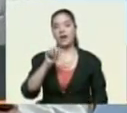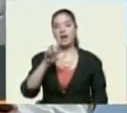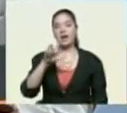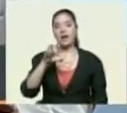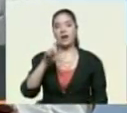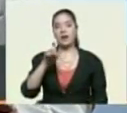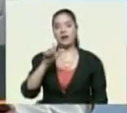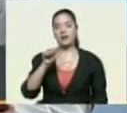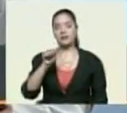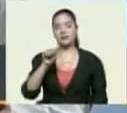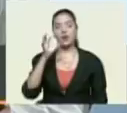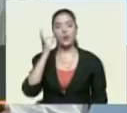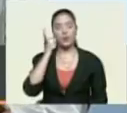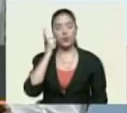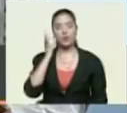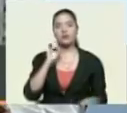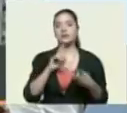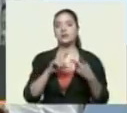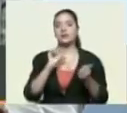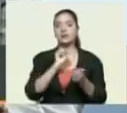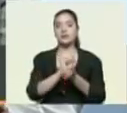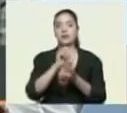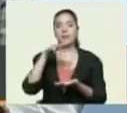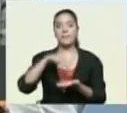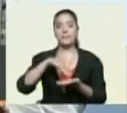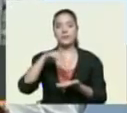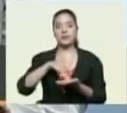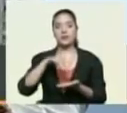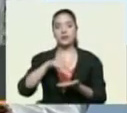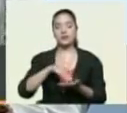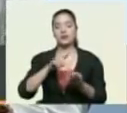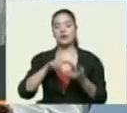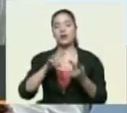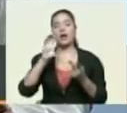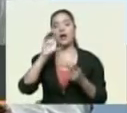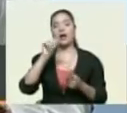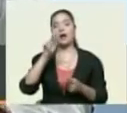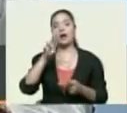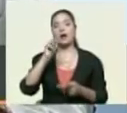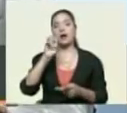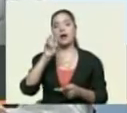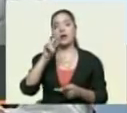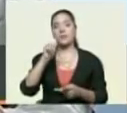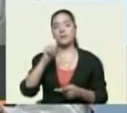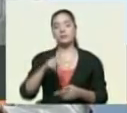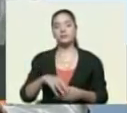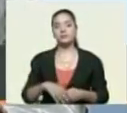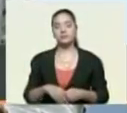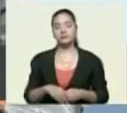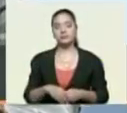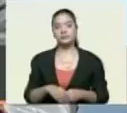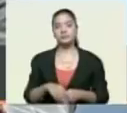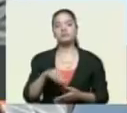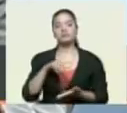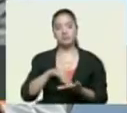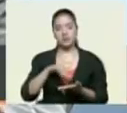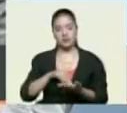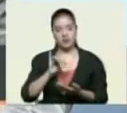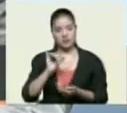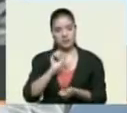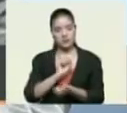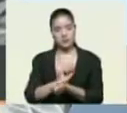de Ardila, aprehendida en el estado Miranda, Carmen Marixa Montero Urdaneta, aprehendida en el estado